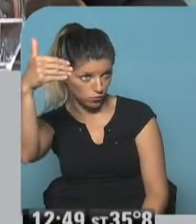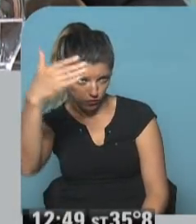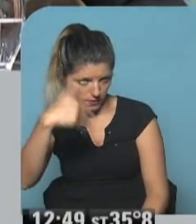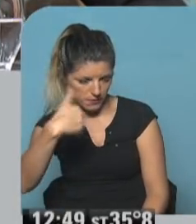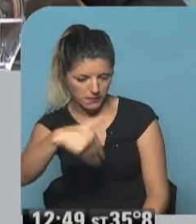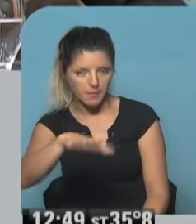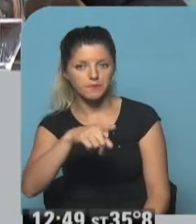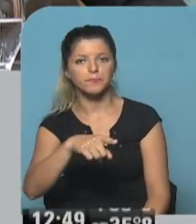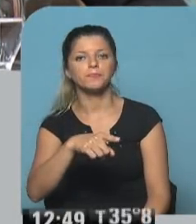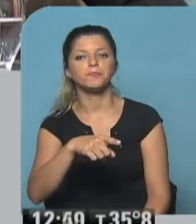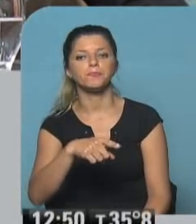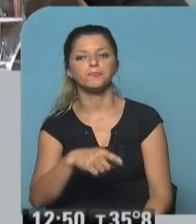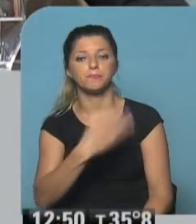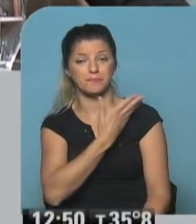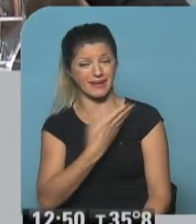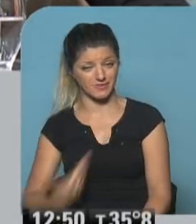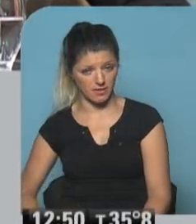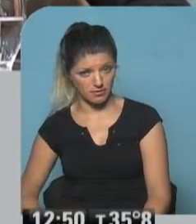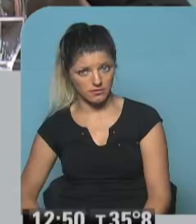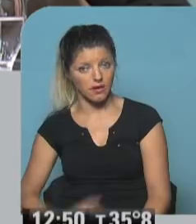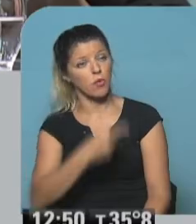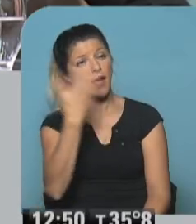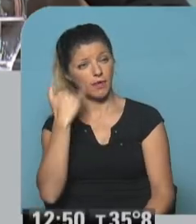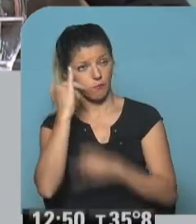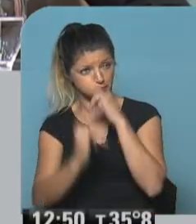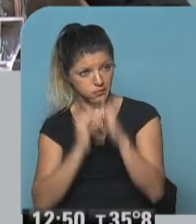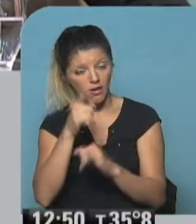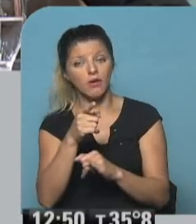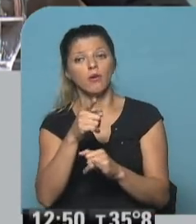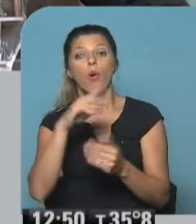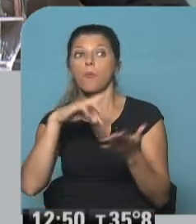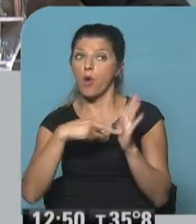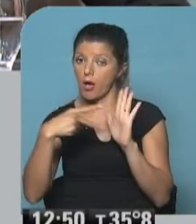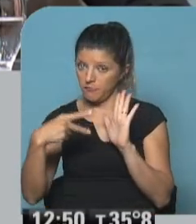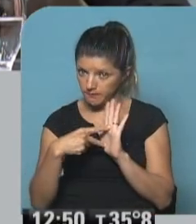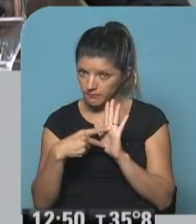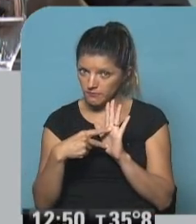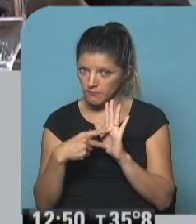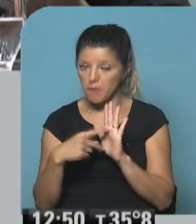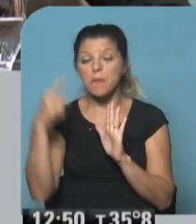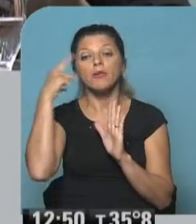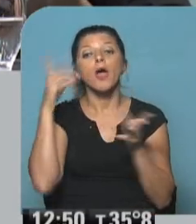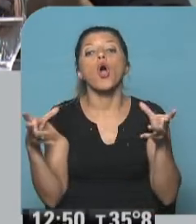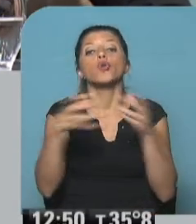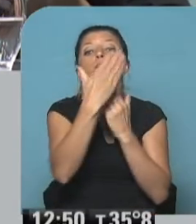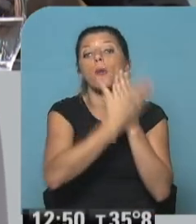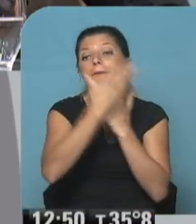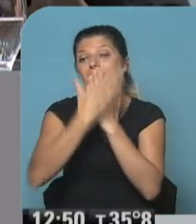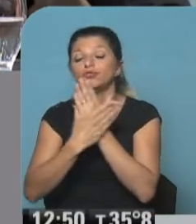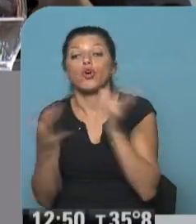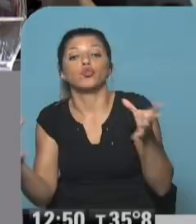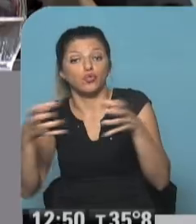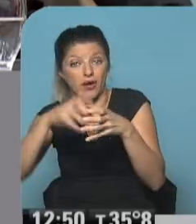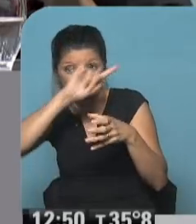vos señalabas, me parece que claramente, las dificultades que puede tener este postulado de armar un gabinete de unión nacional que,